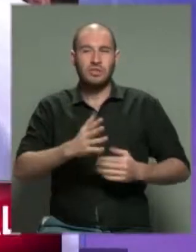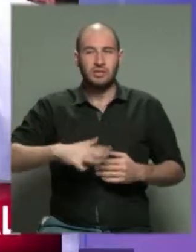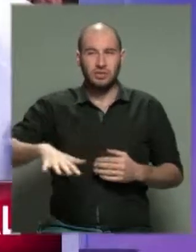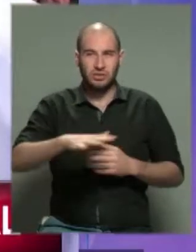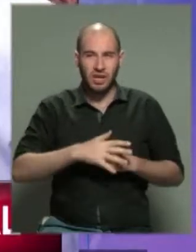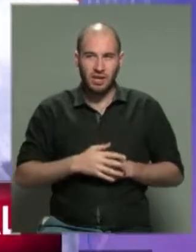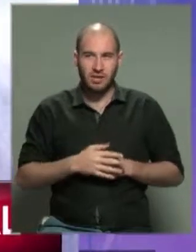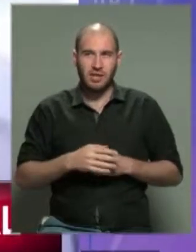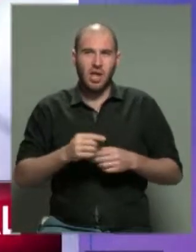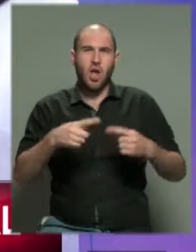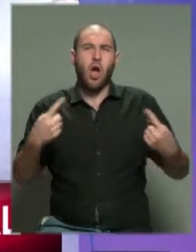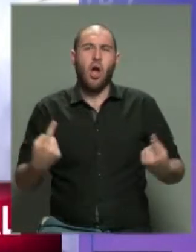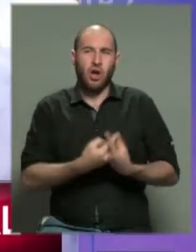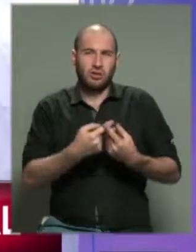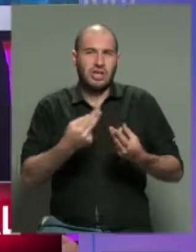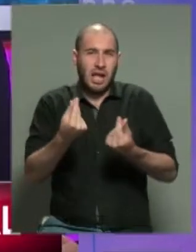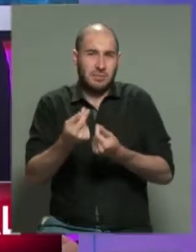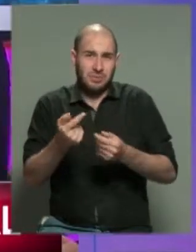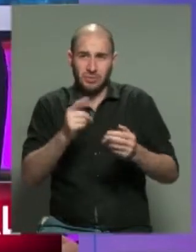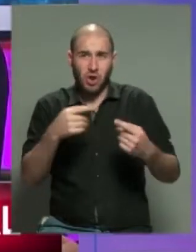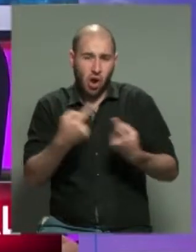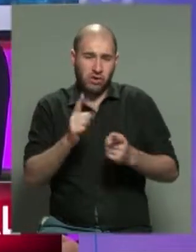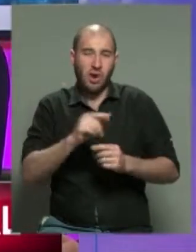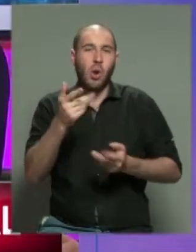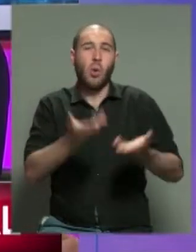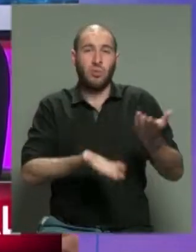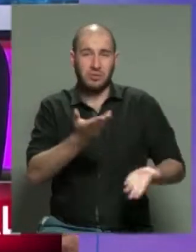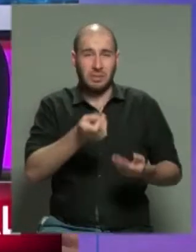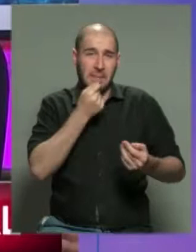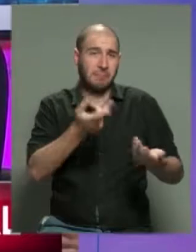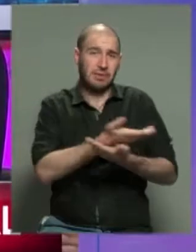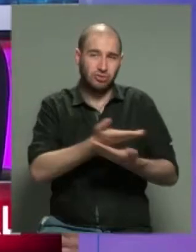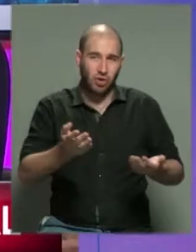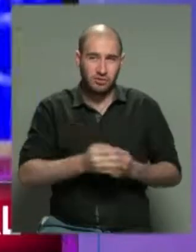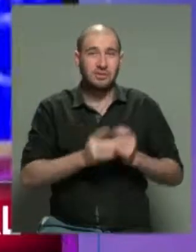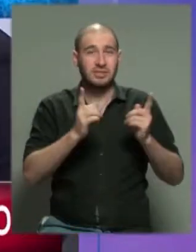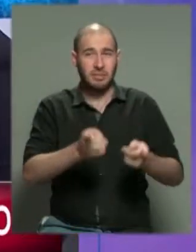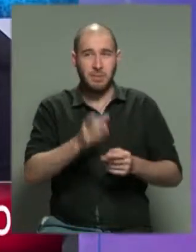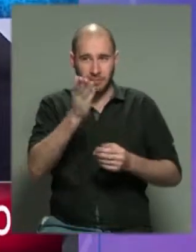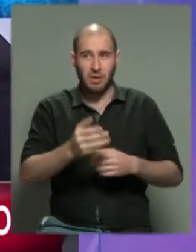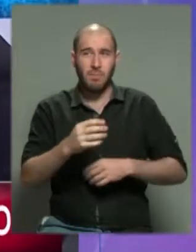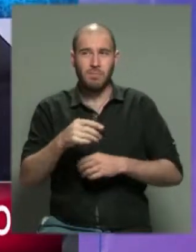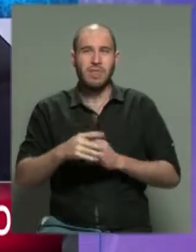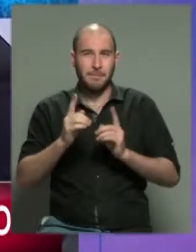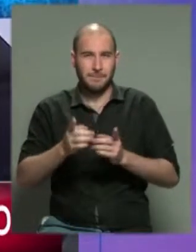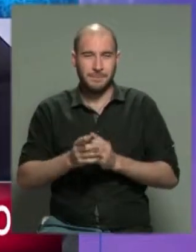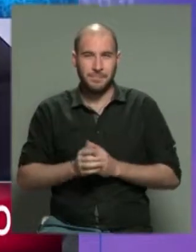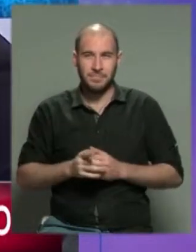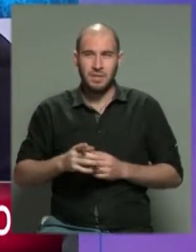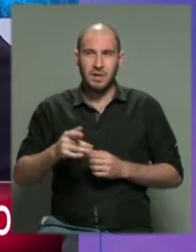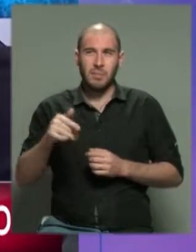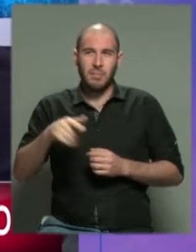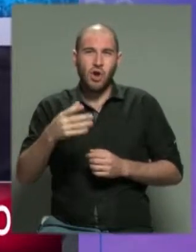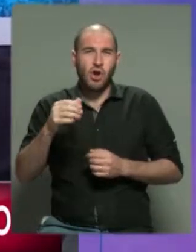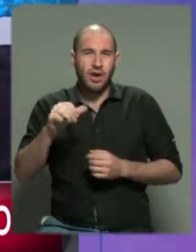no contradice el capitalismo de ningún modo. Simplemente uno quiere justicia absolutamente para todos, incluido para el que tiene un No, yo creo que, tenés que